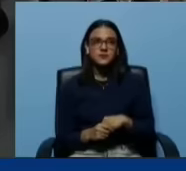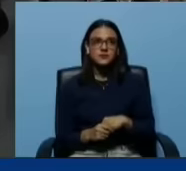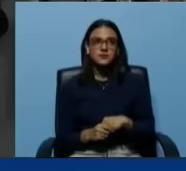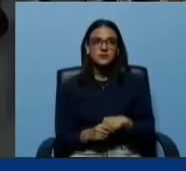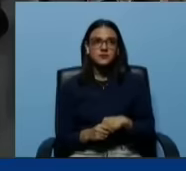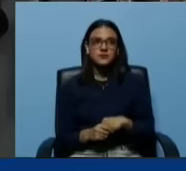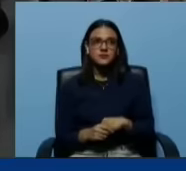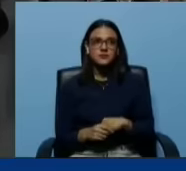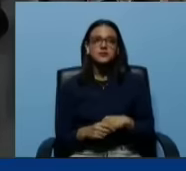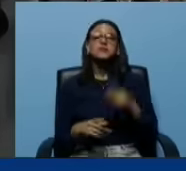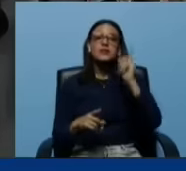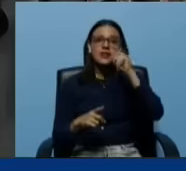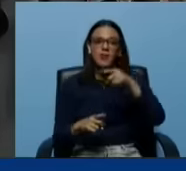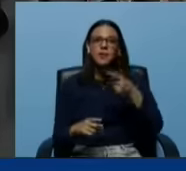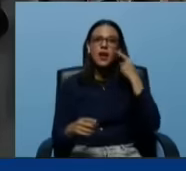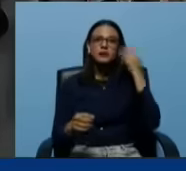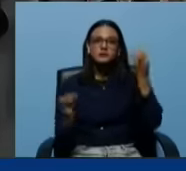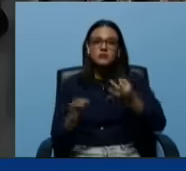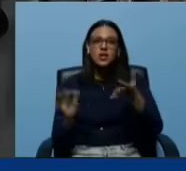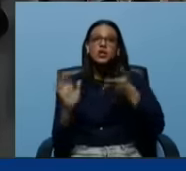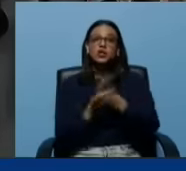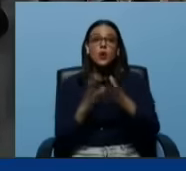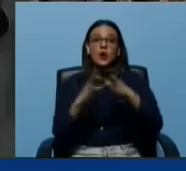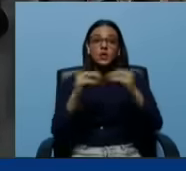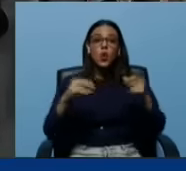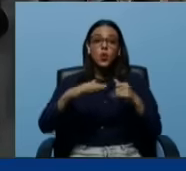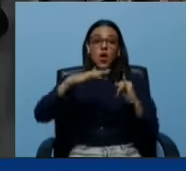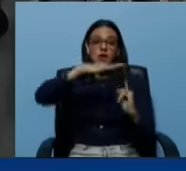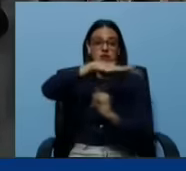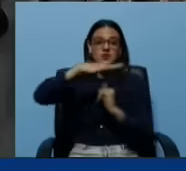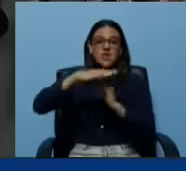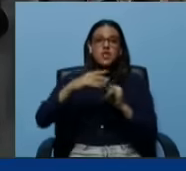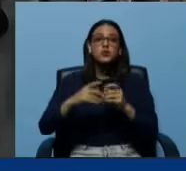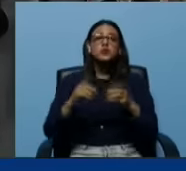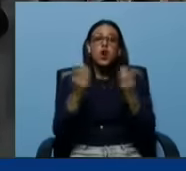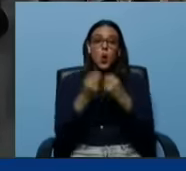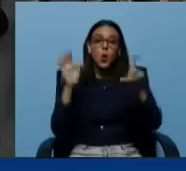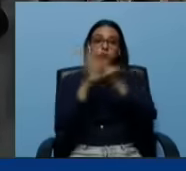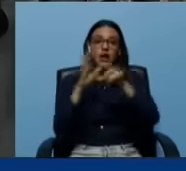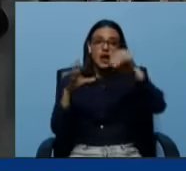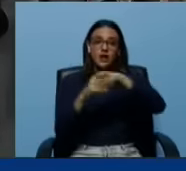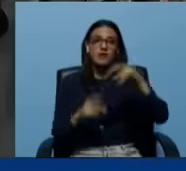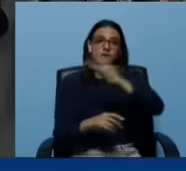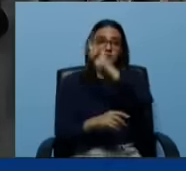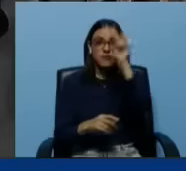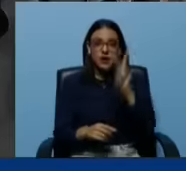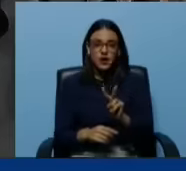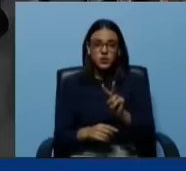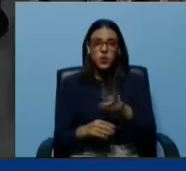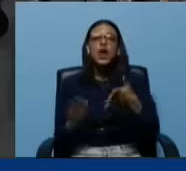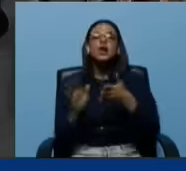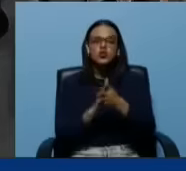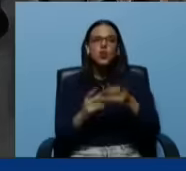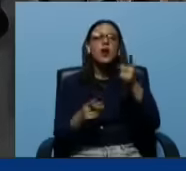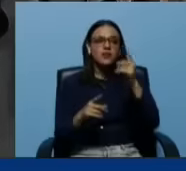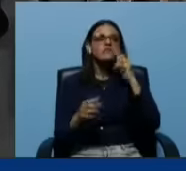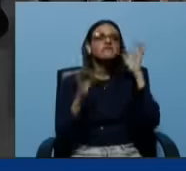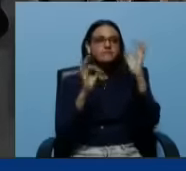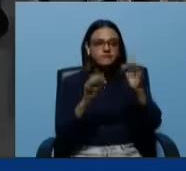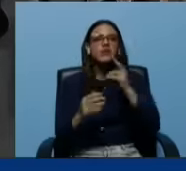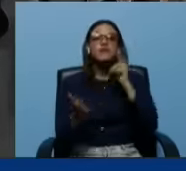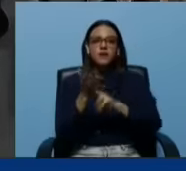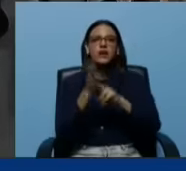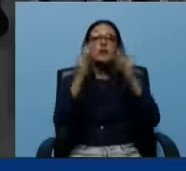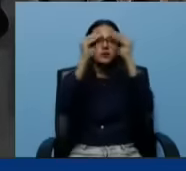Ha determinado a través de las instituciones legales de Venezuela la validez de la victoria.